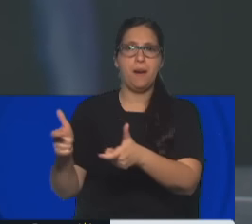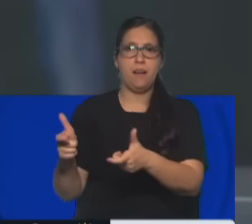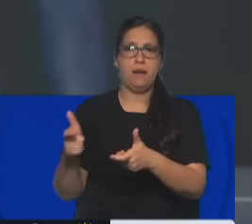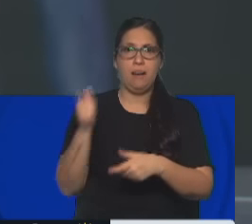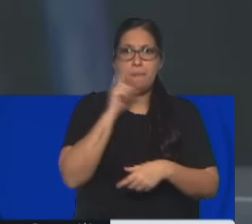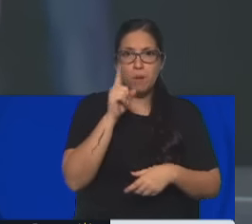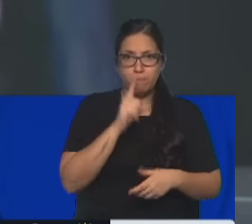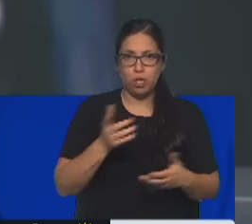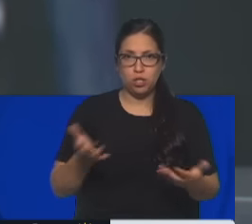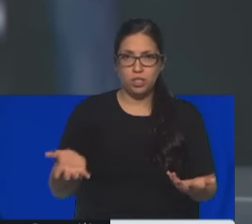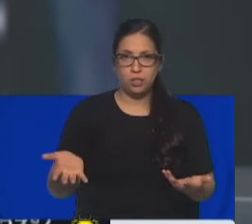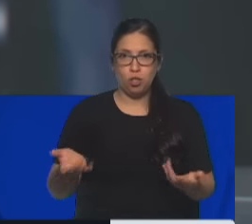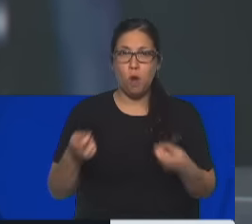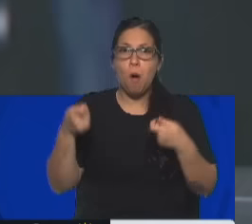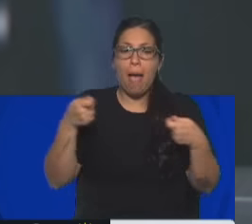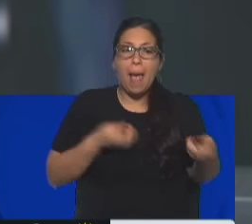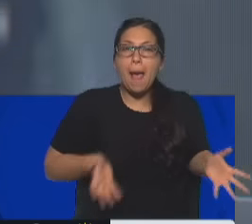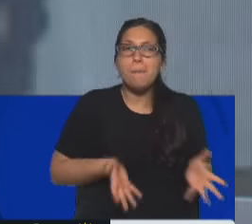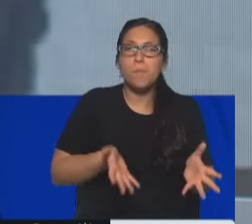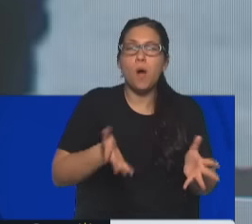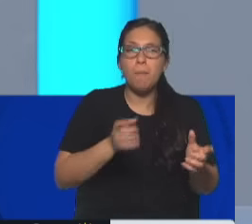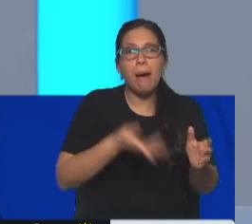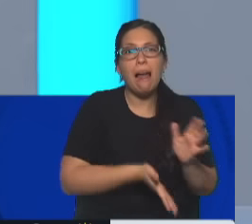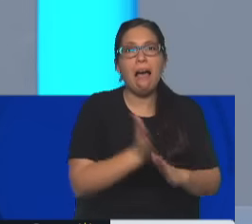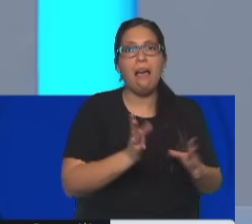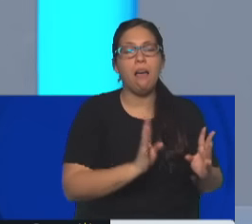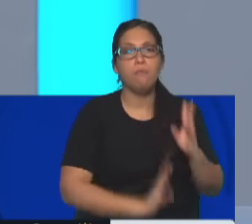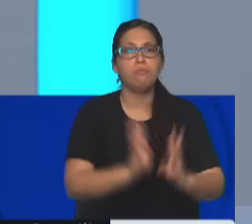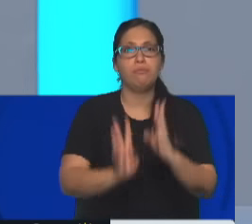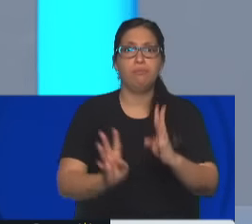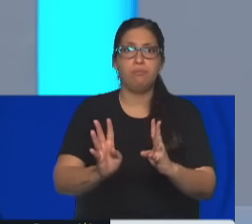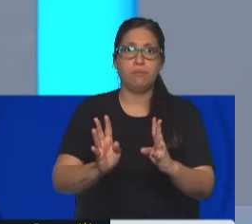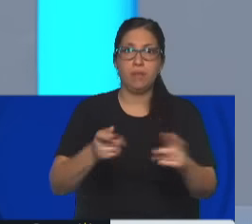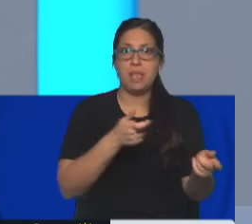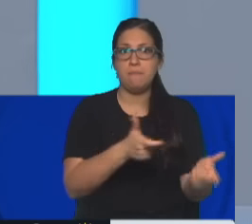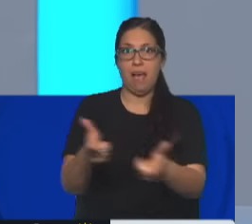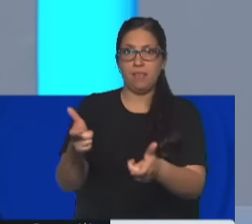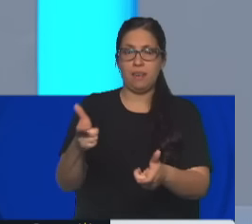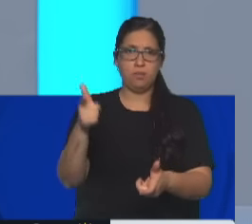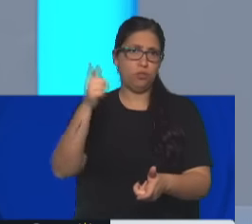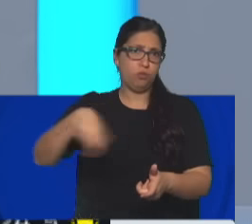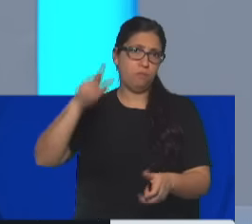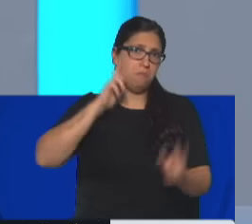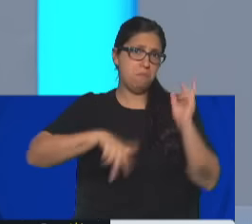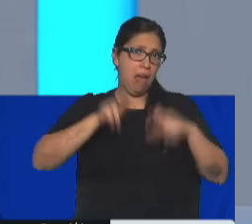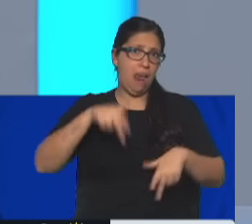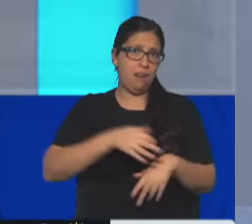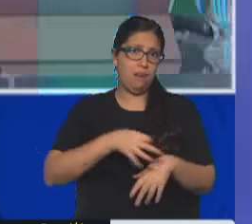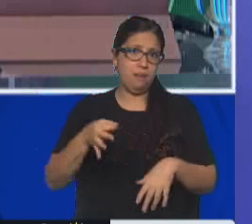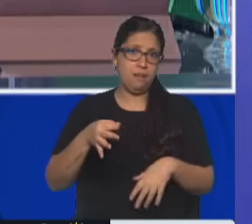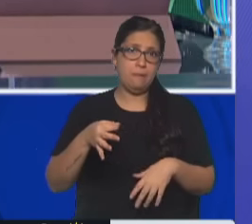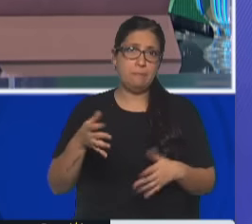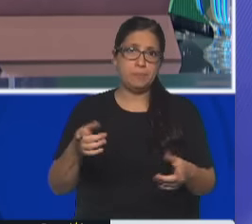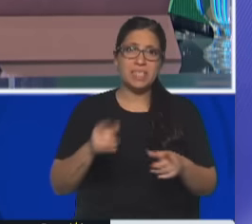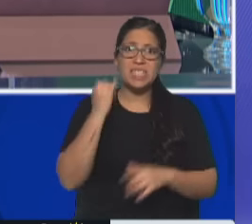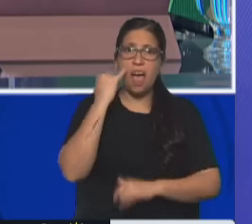narcos y de integrantes de este grupo, ¿no? Sí, ¿cómo lo planificaron? Porque bueno, de hecho lo que dieron a contar, ¿no? Contaron